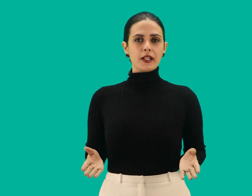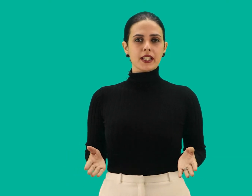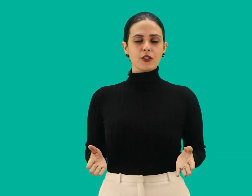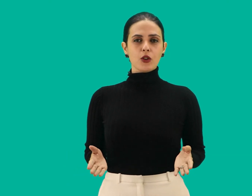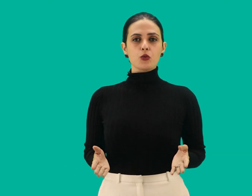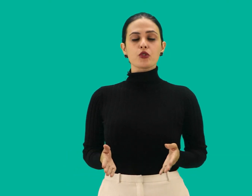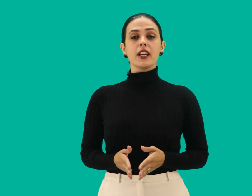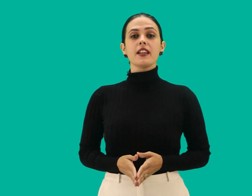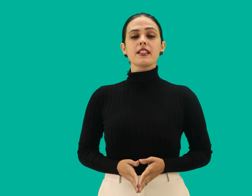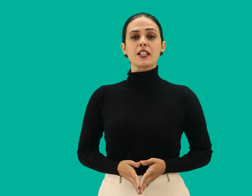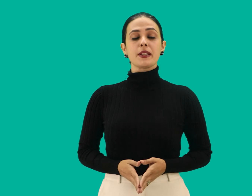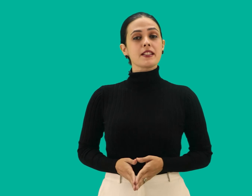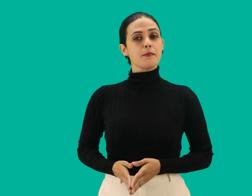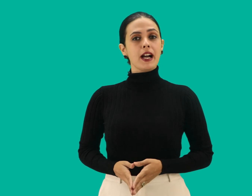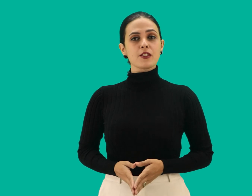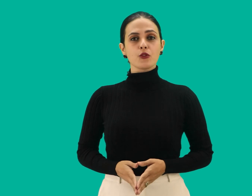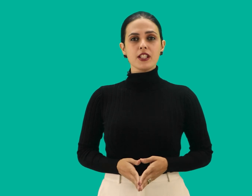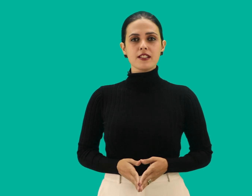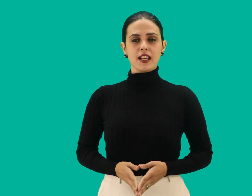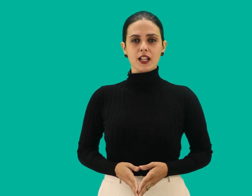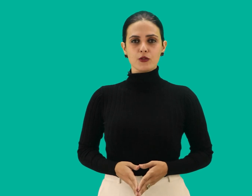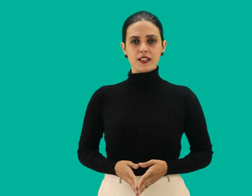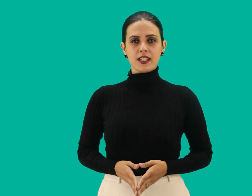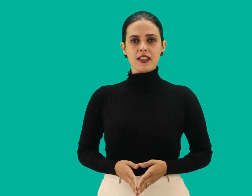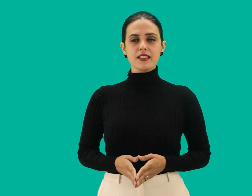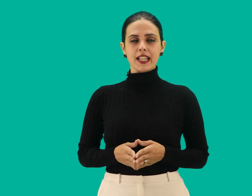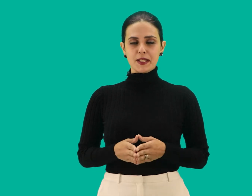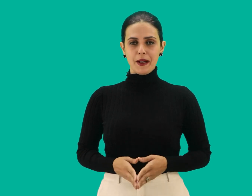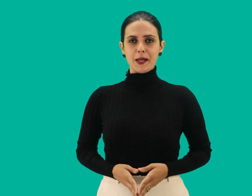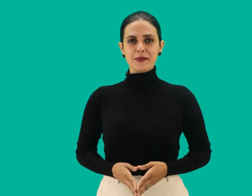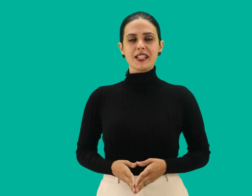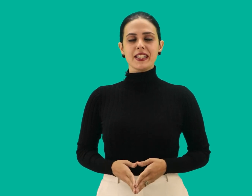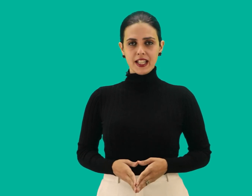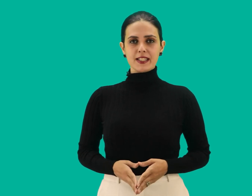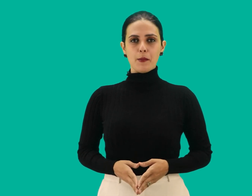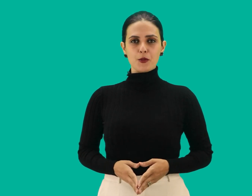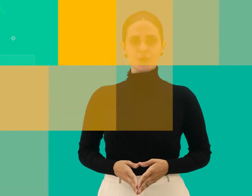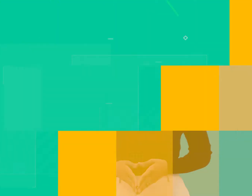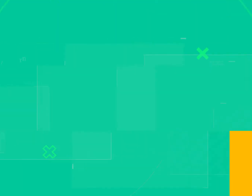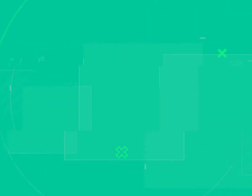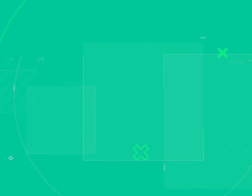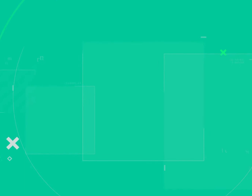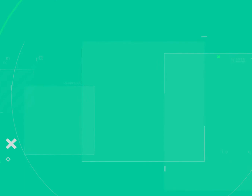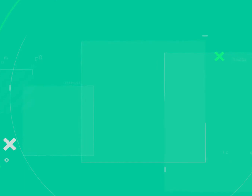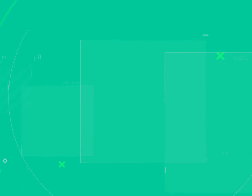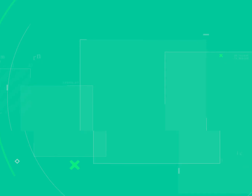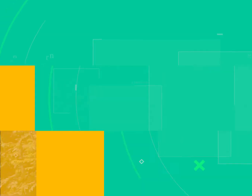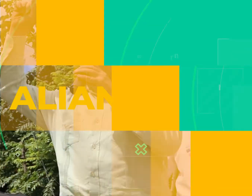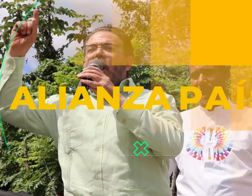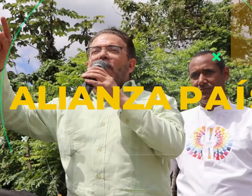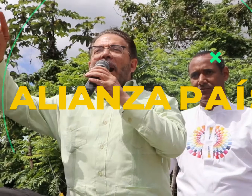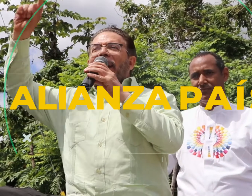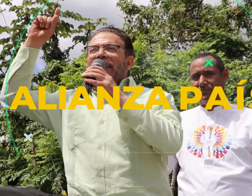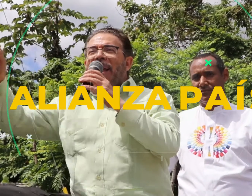estaremos compartiendo con ustedes las principales noticias acontecidas en la semana. Ya regresamos.